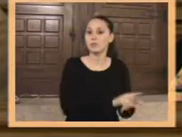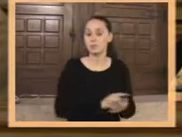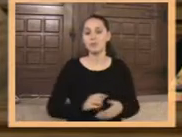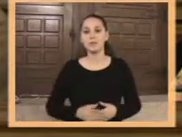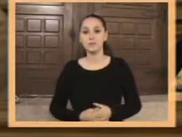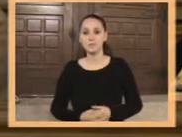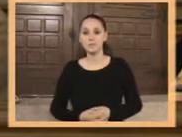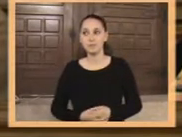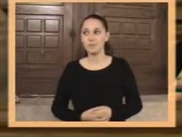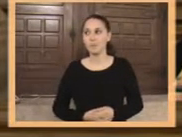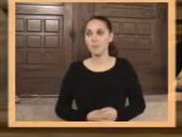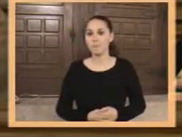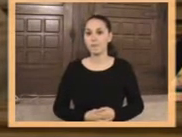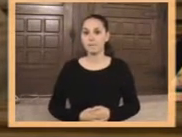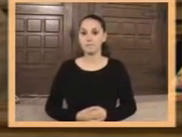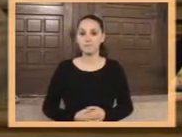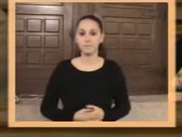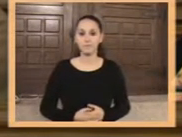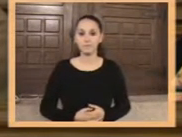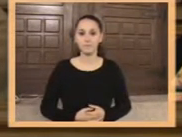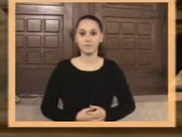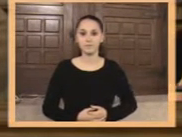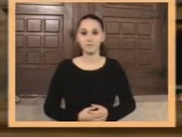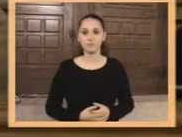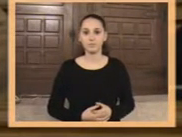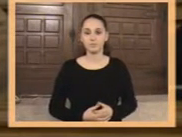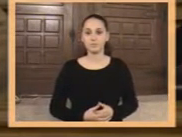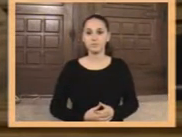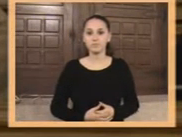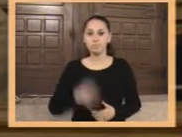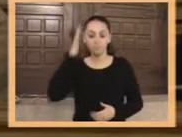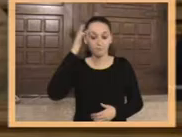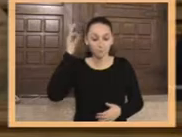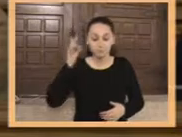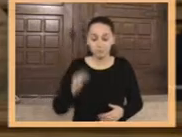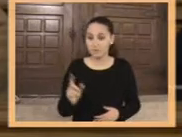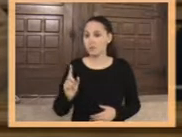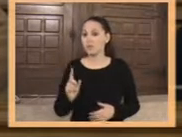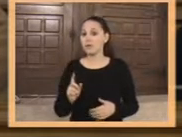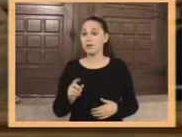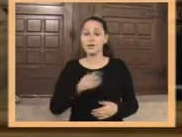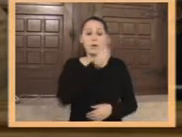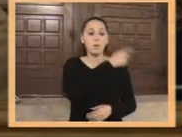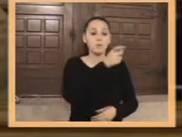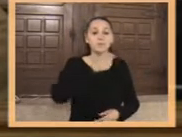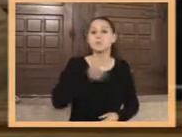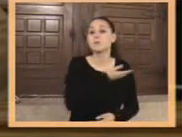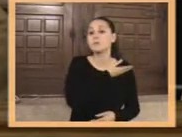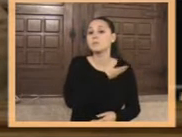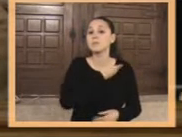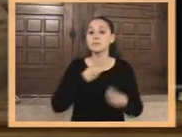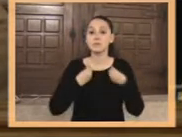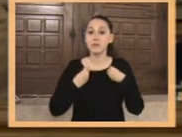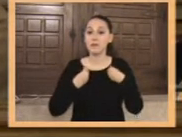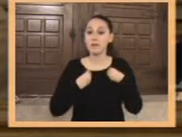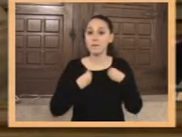todos, a instar acciones legales contra la Junta de Extremadura. Yo creo que eso no nos beneficia a los placentinos, porque estamos en una situación que vamos a